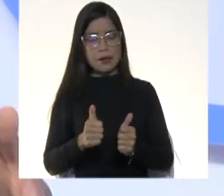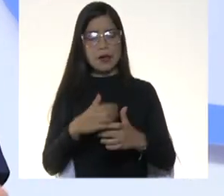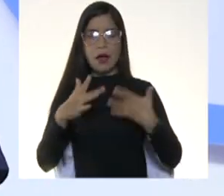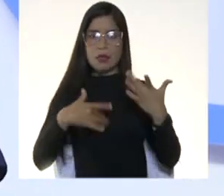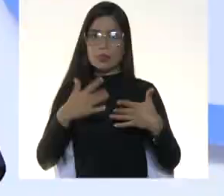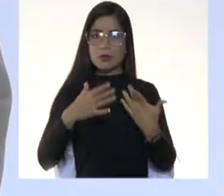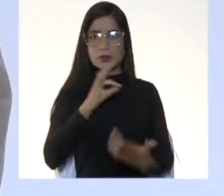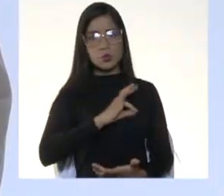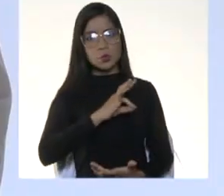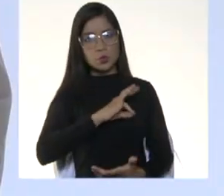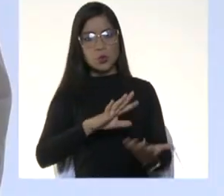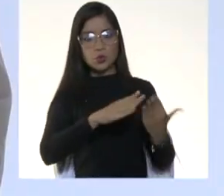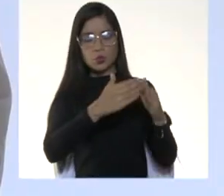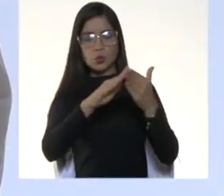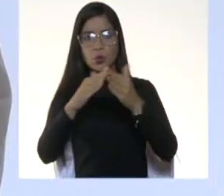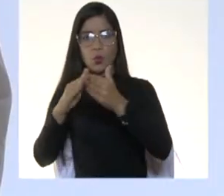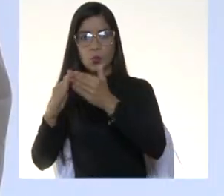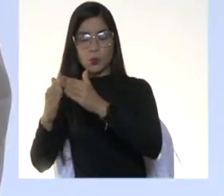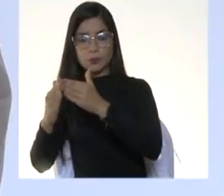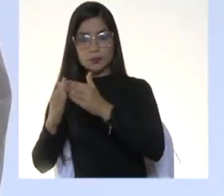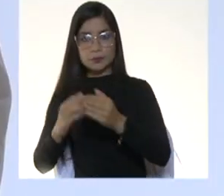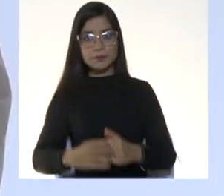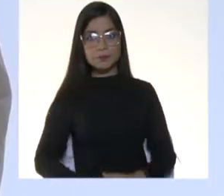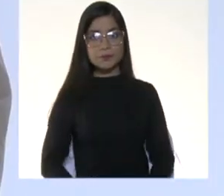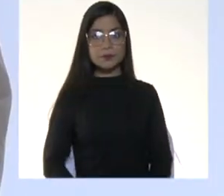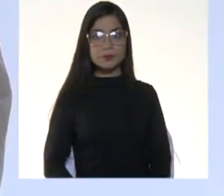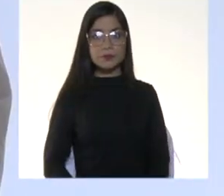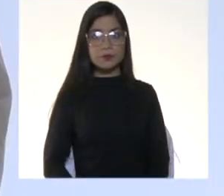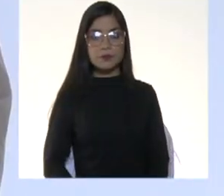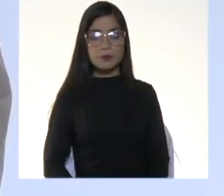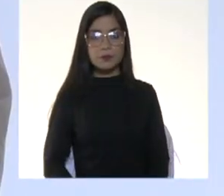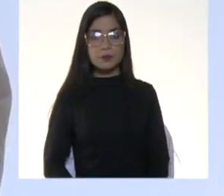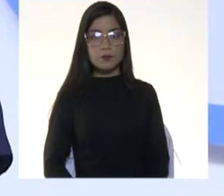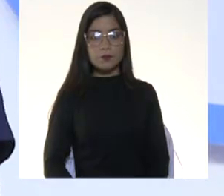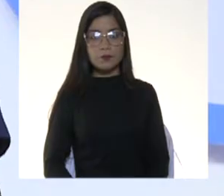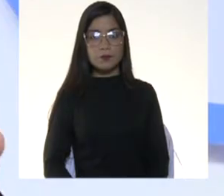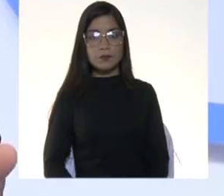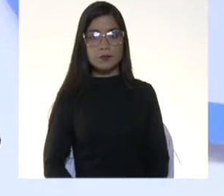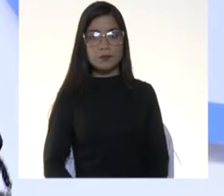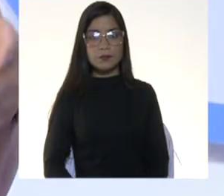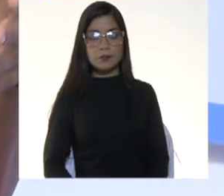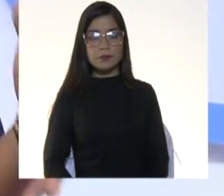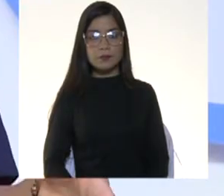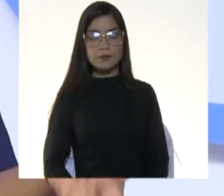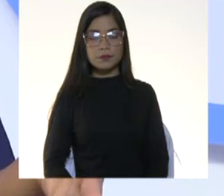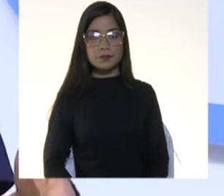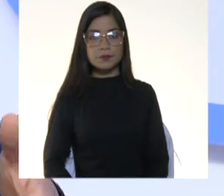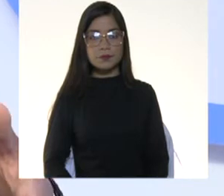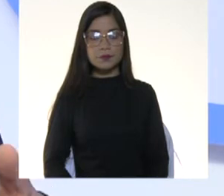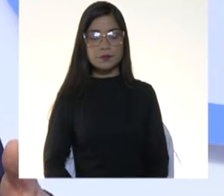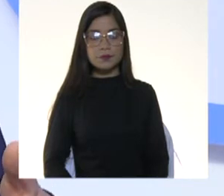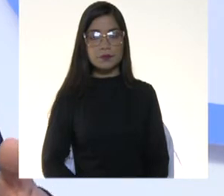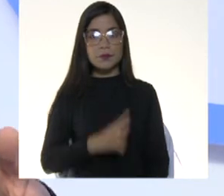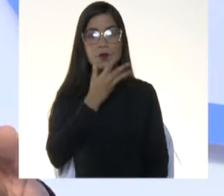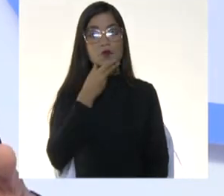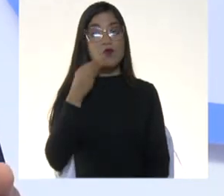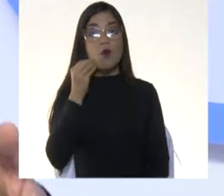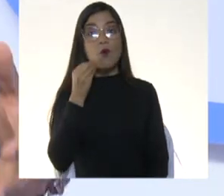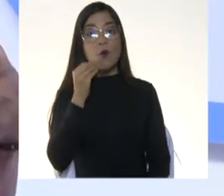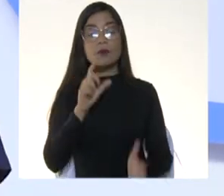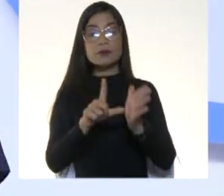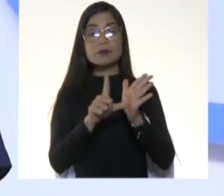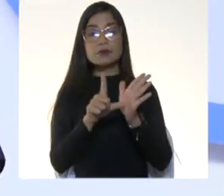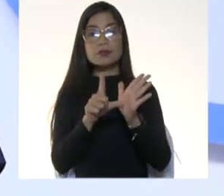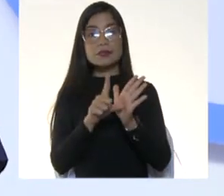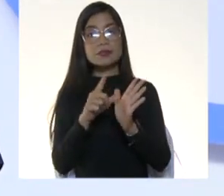tienen que ver entonces un poco en esa parte de la práctica. Y los muchachos de los liceos bolivarianos lo harían a través de precisamente esas actividades